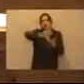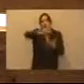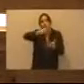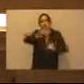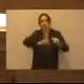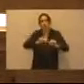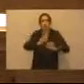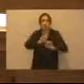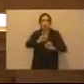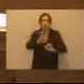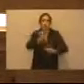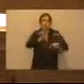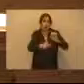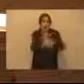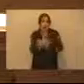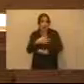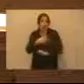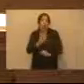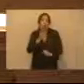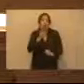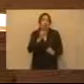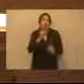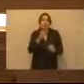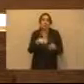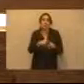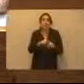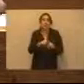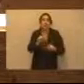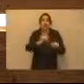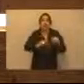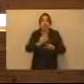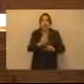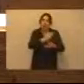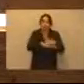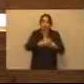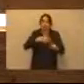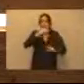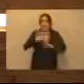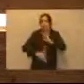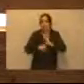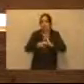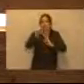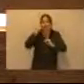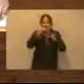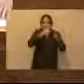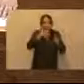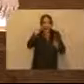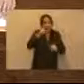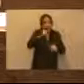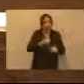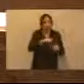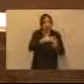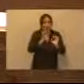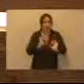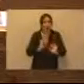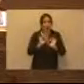aparición de intercurrencias ou simplemente la caducidad del preoperatorio. Non sei se vostede está al corriente destos